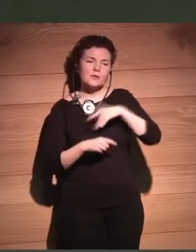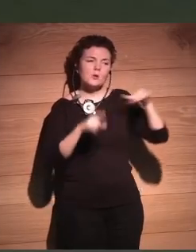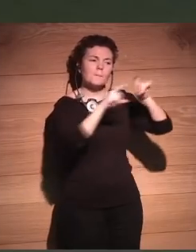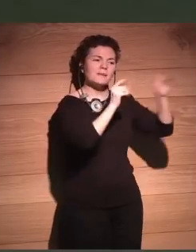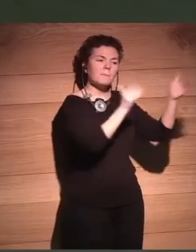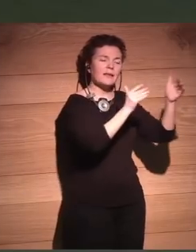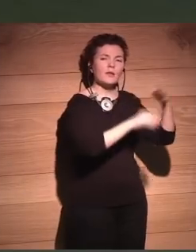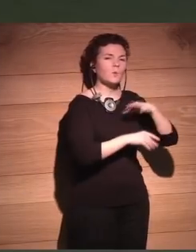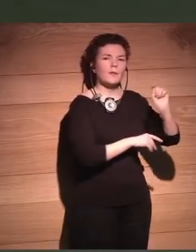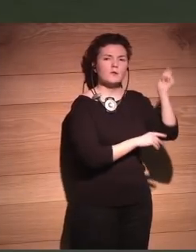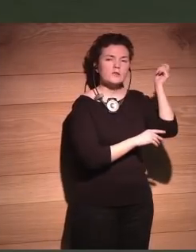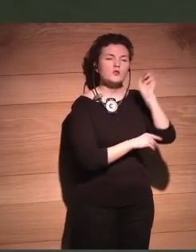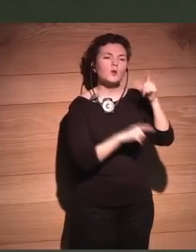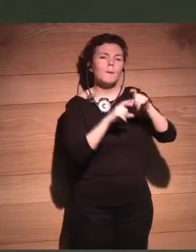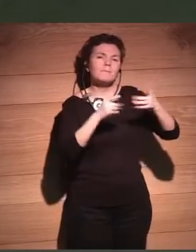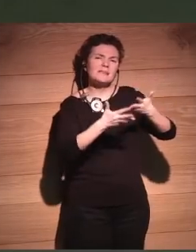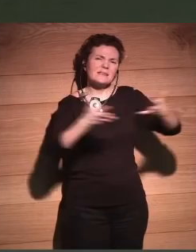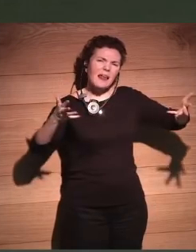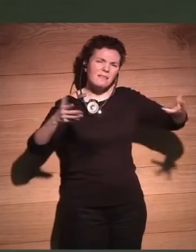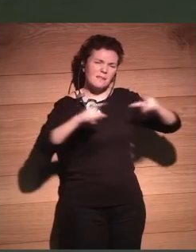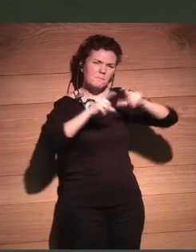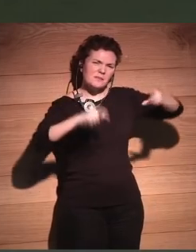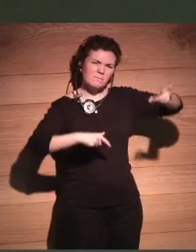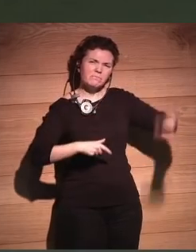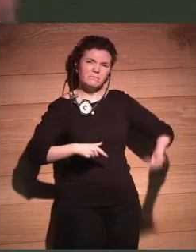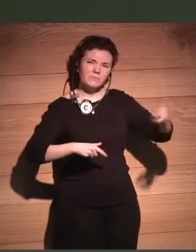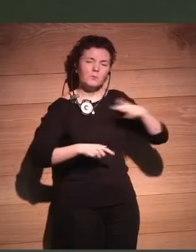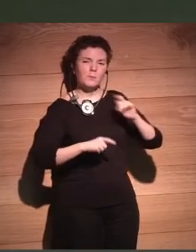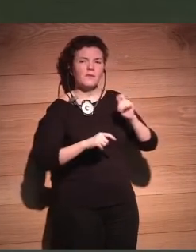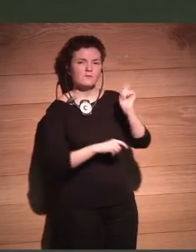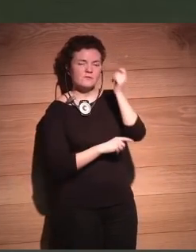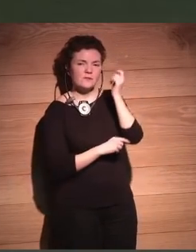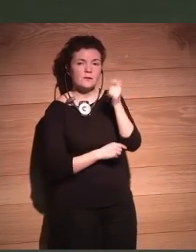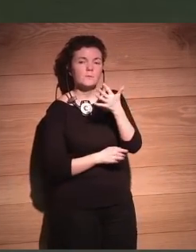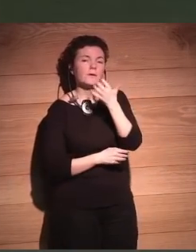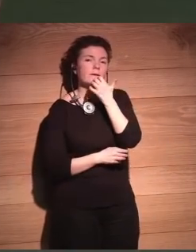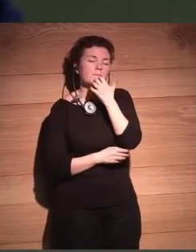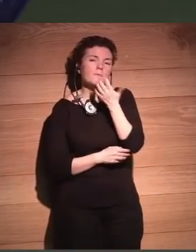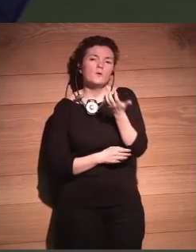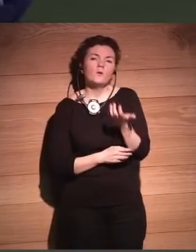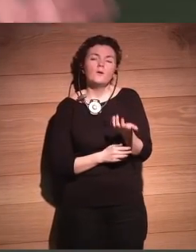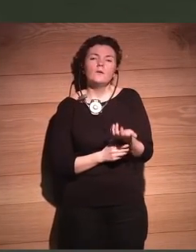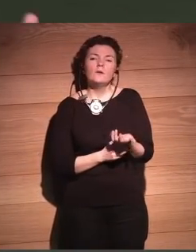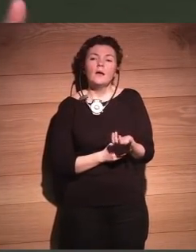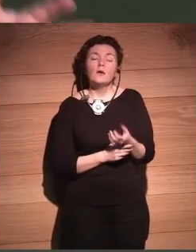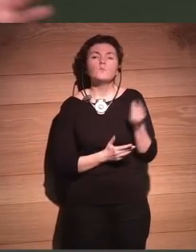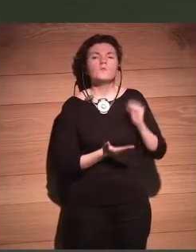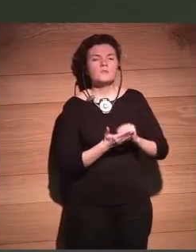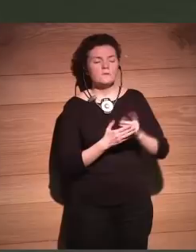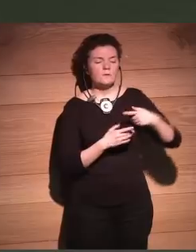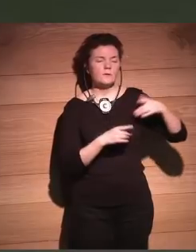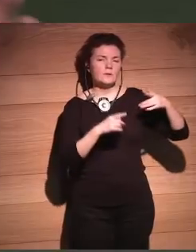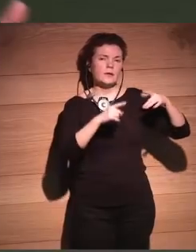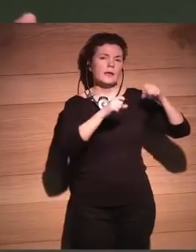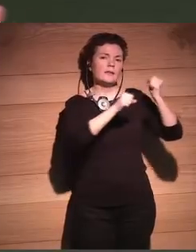empresas pequeñas, es decir, solamente lo podemos encontrar en grandes empresas. Pues, por ejemplo, hay muchas veces que